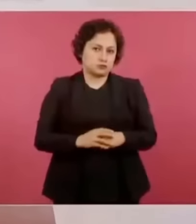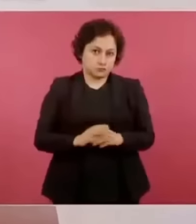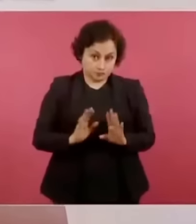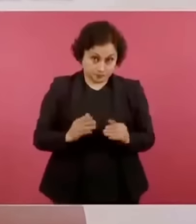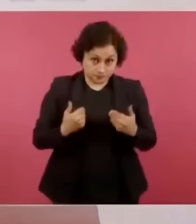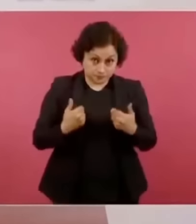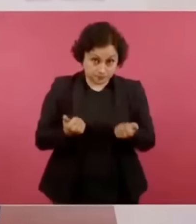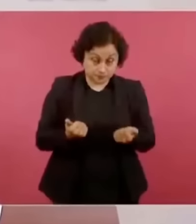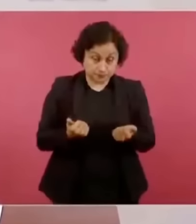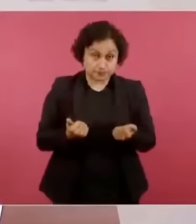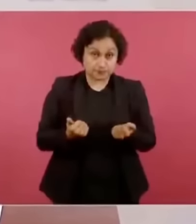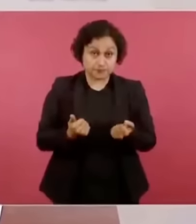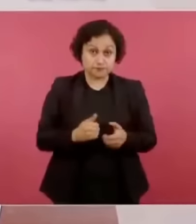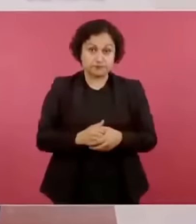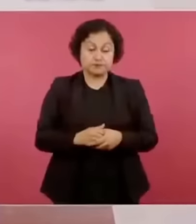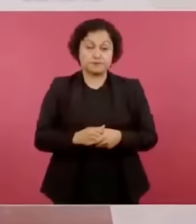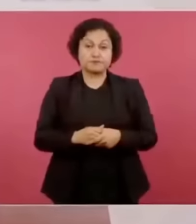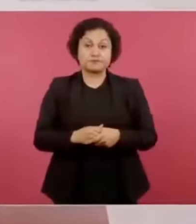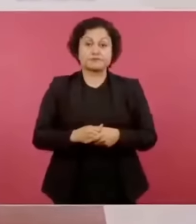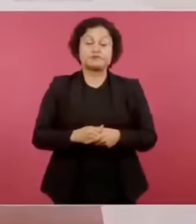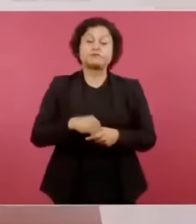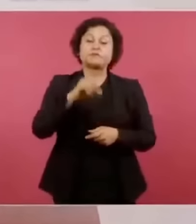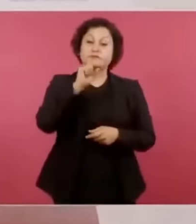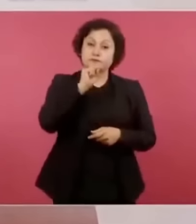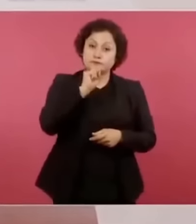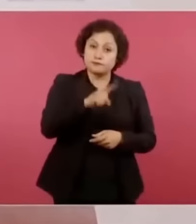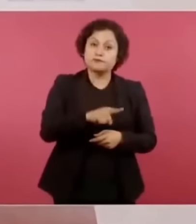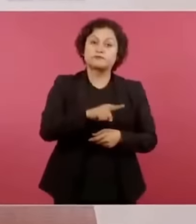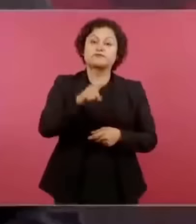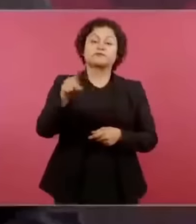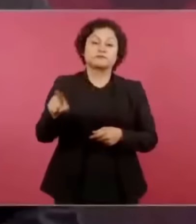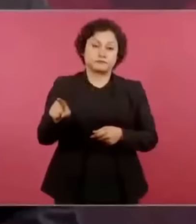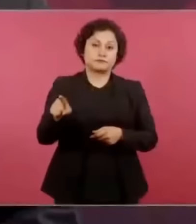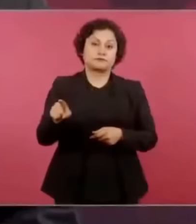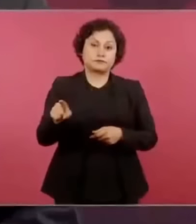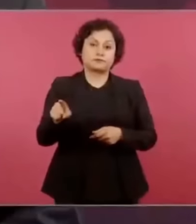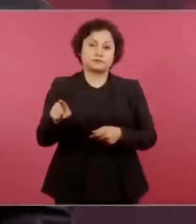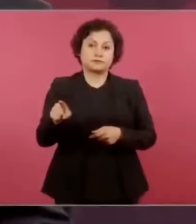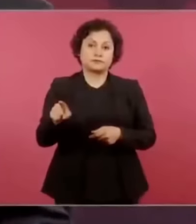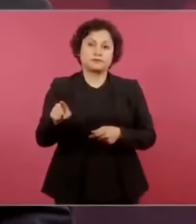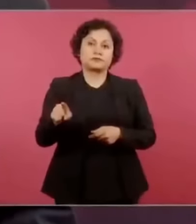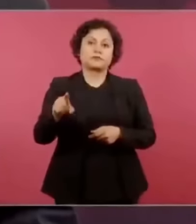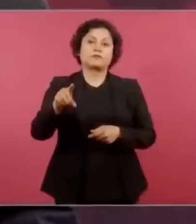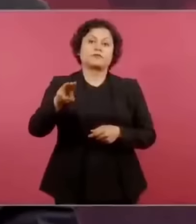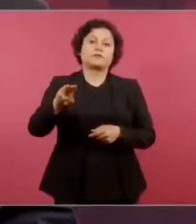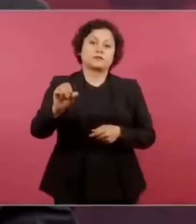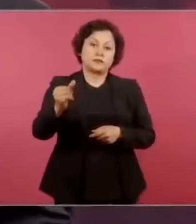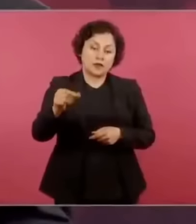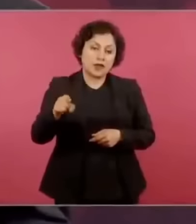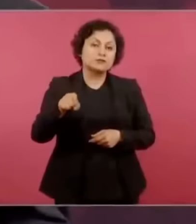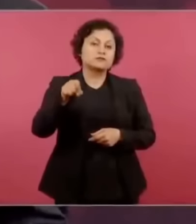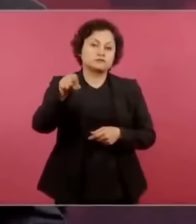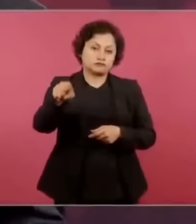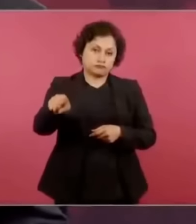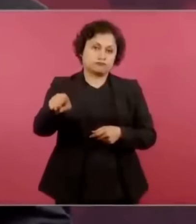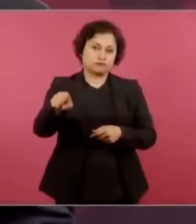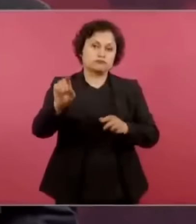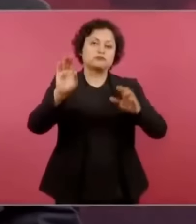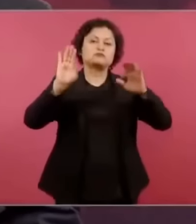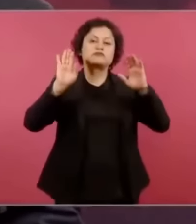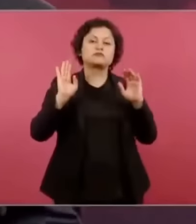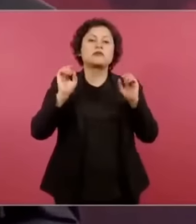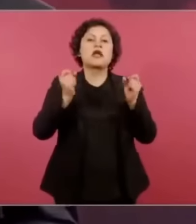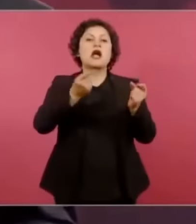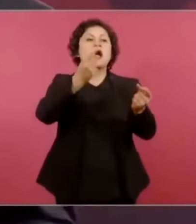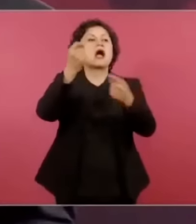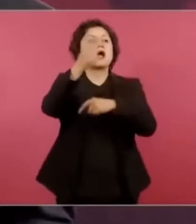Y a Manlio, ¿sí? Aun cuando se dicen